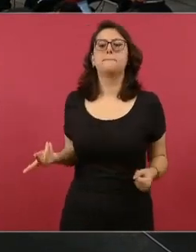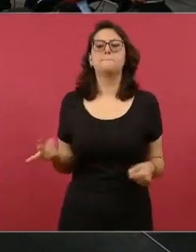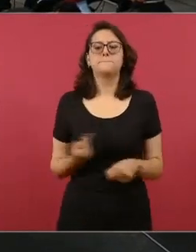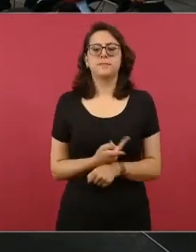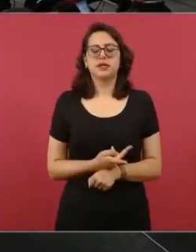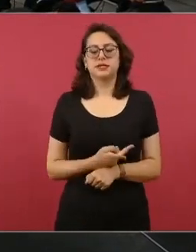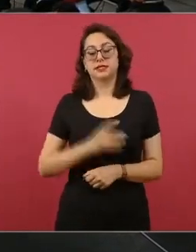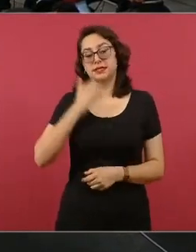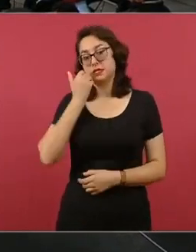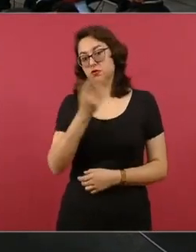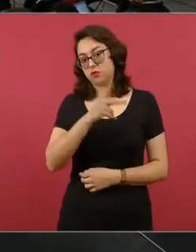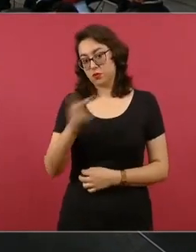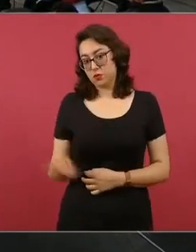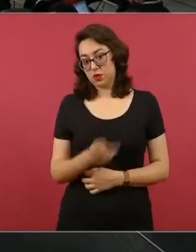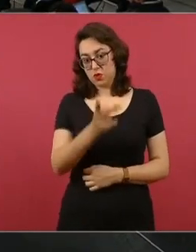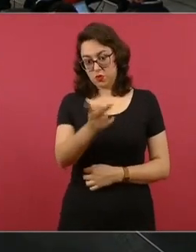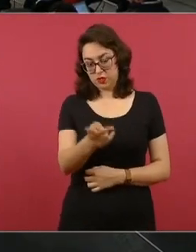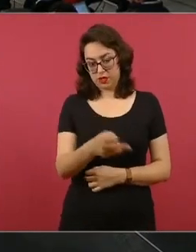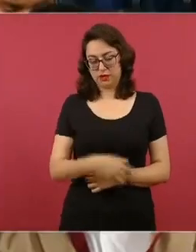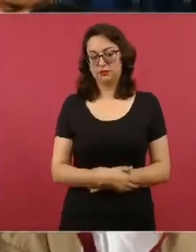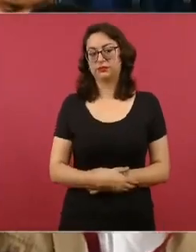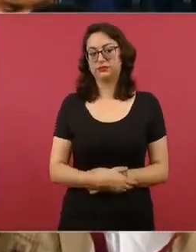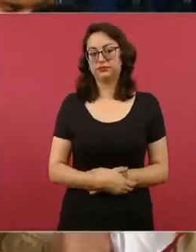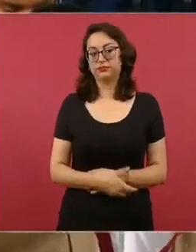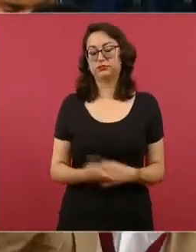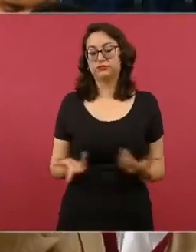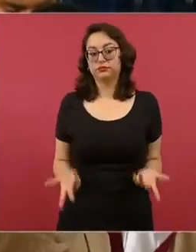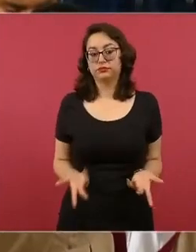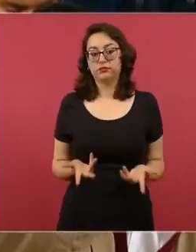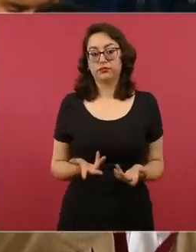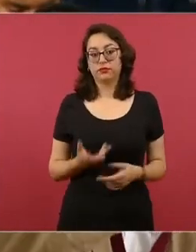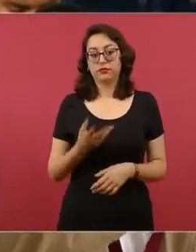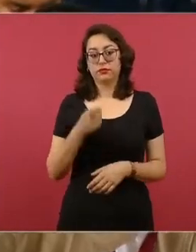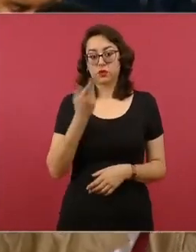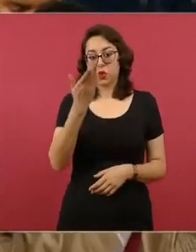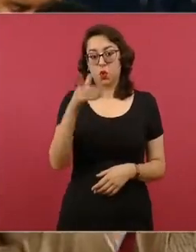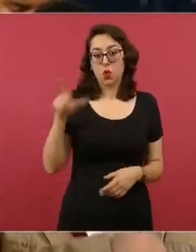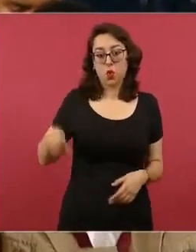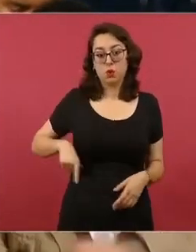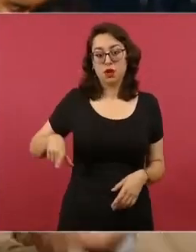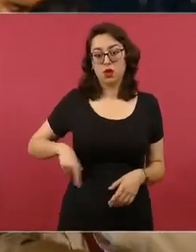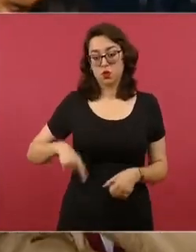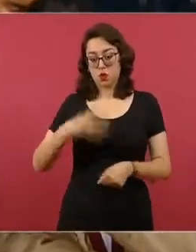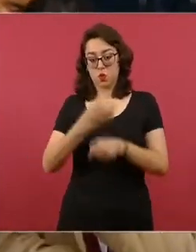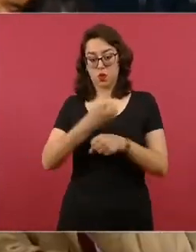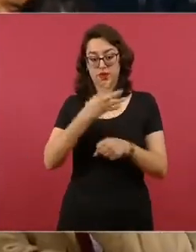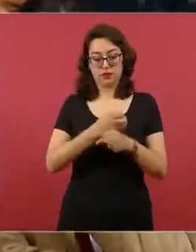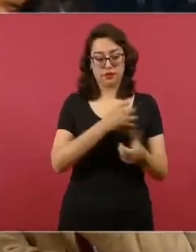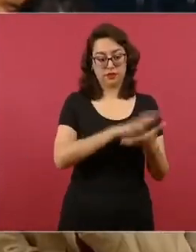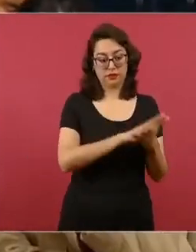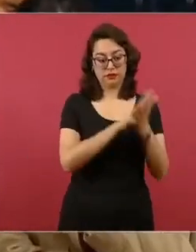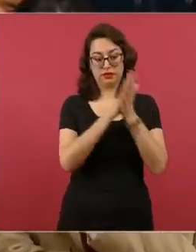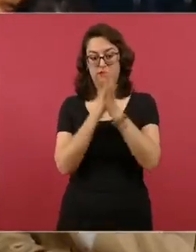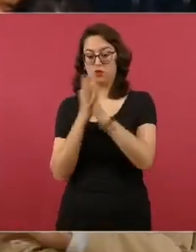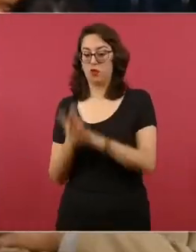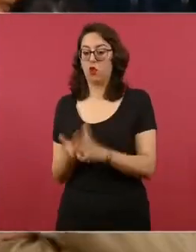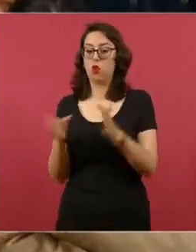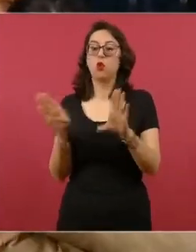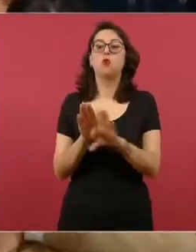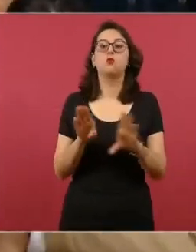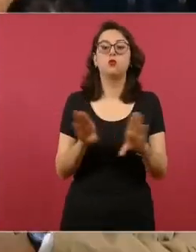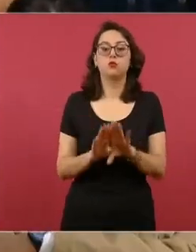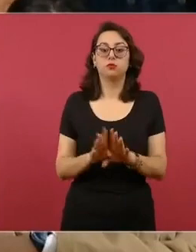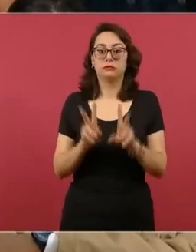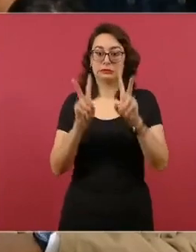en concreto, señor presidente, es qué postura tomará la Cuarta Transformación en la aplicación de dichos artículos violatorios de